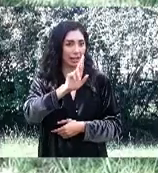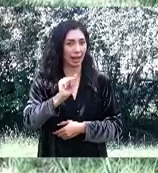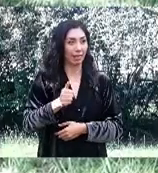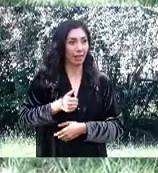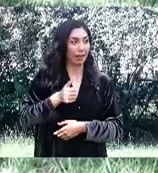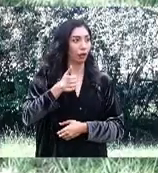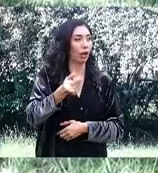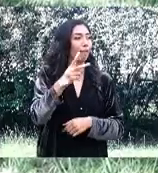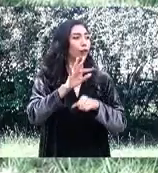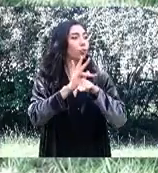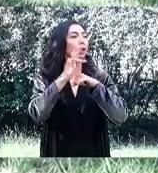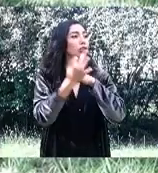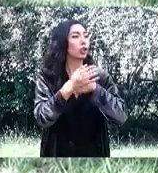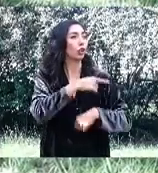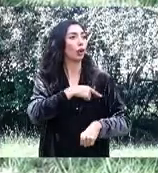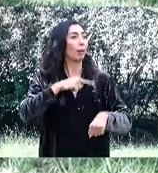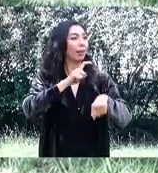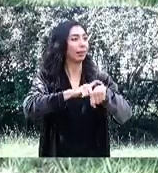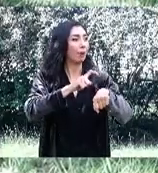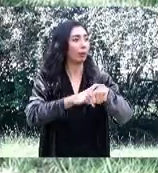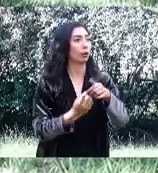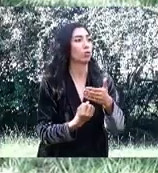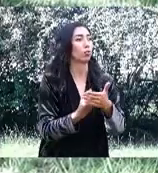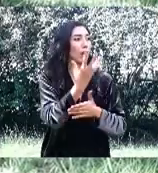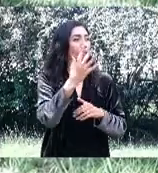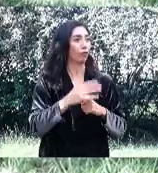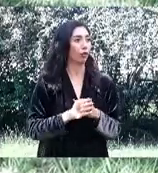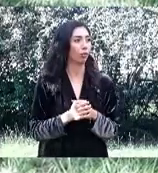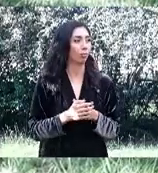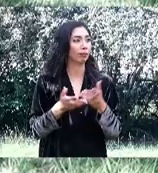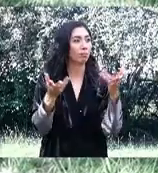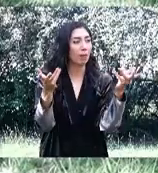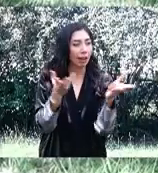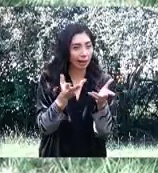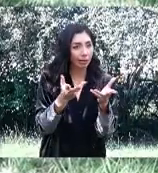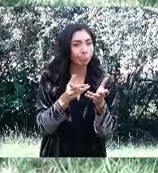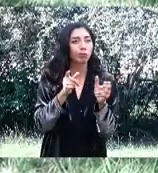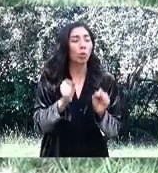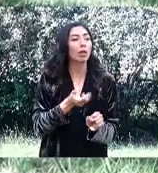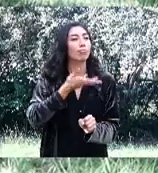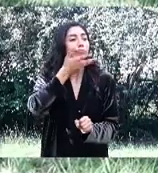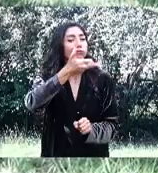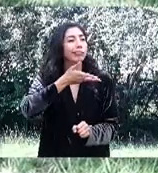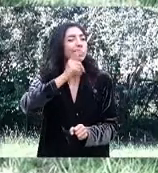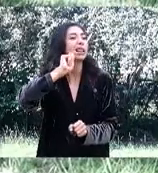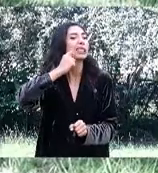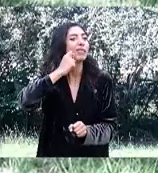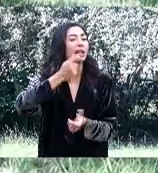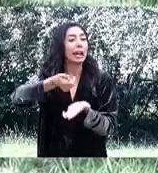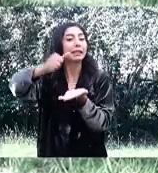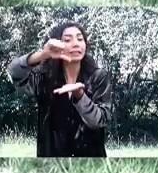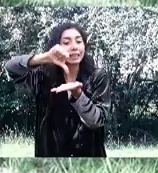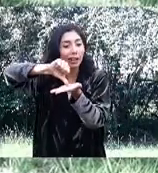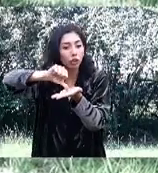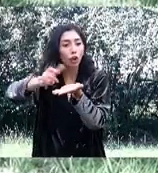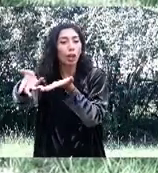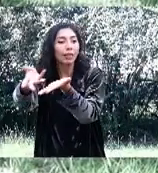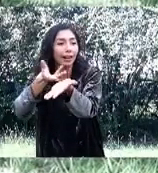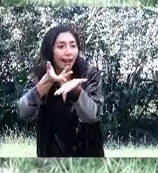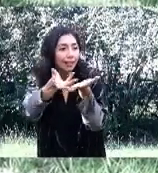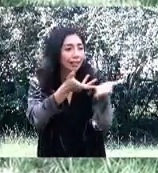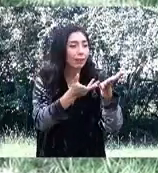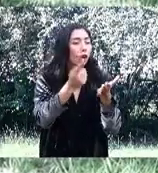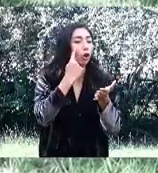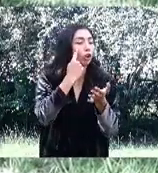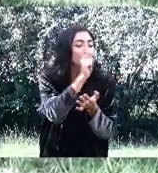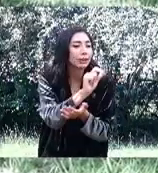tiempos nuevos a que profundice un poco más en la significancia del el centro interactivo de los conocimientos y también de los